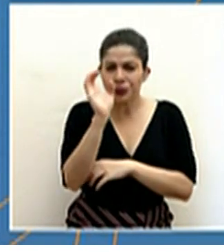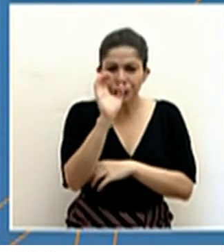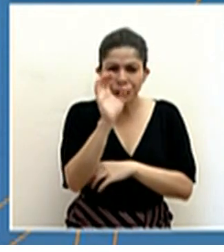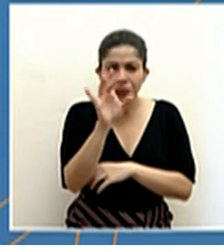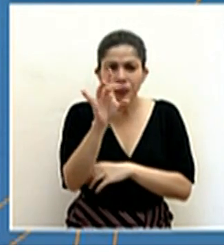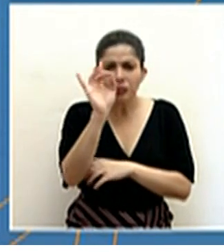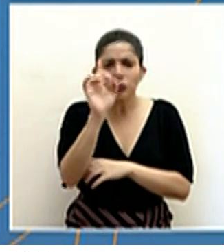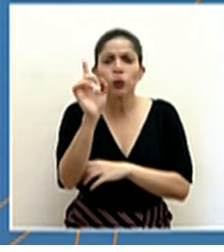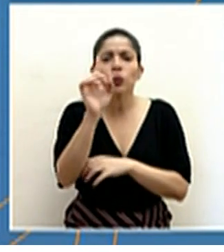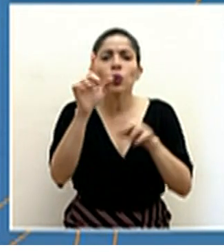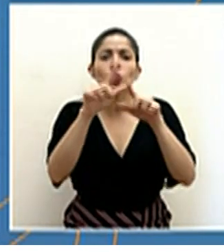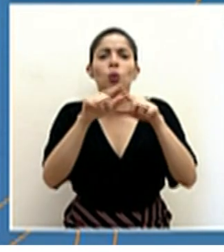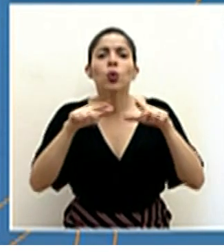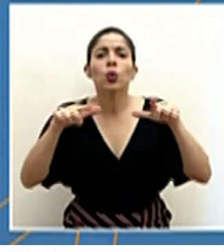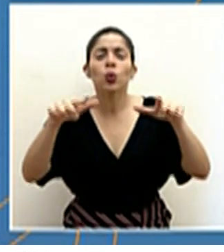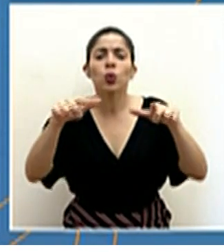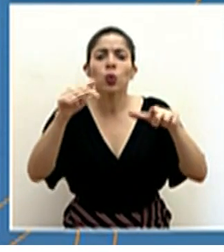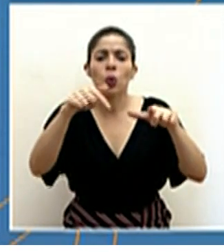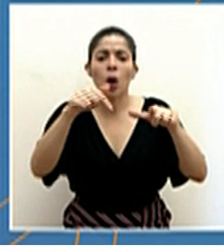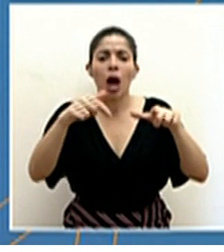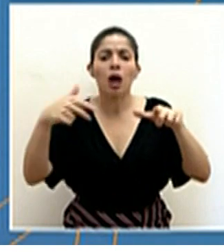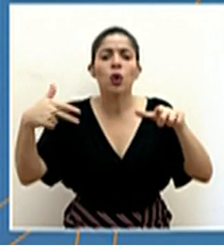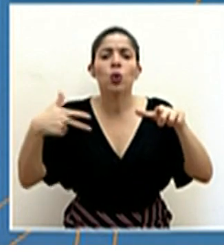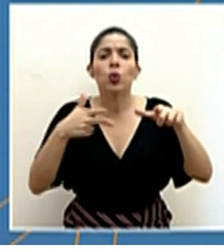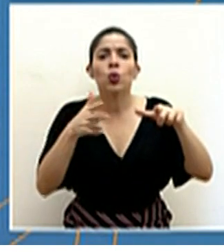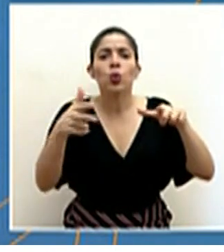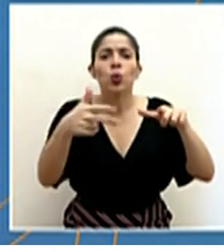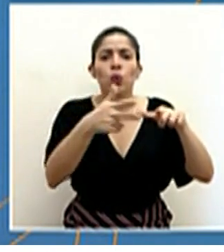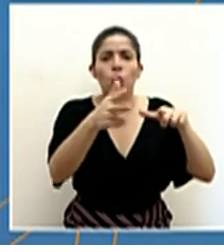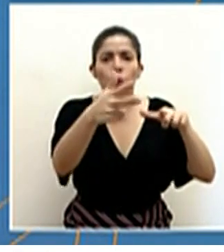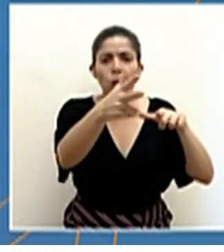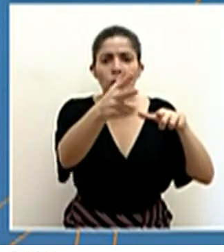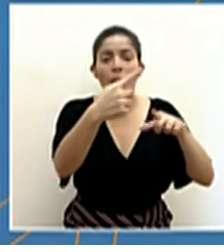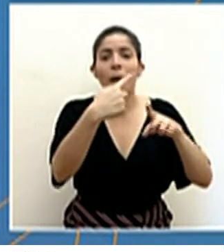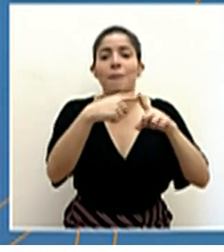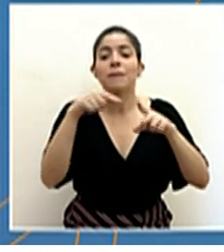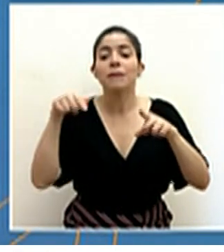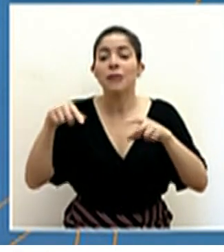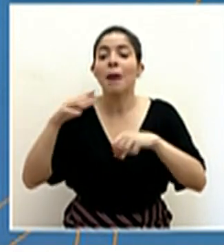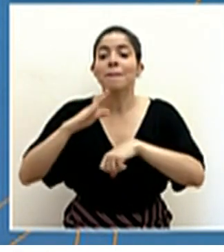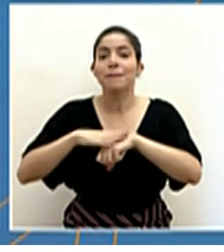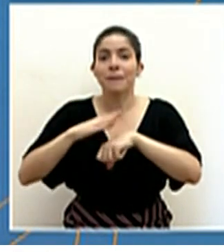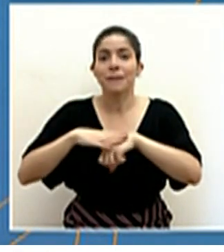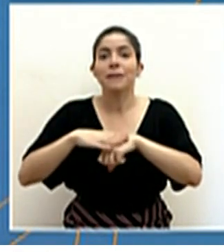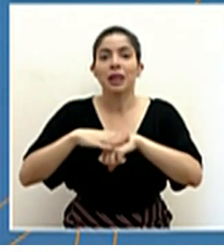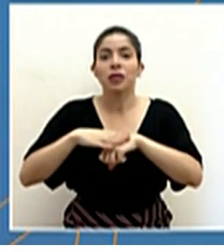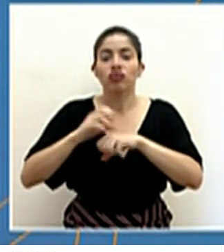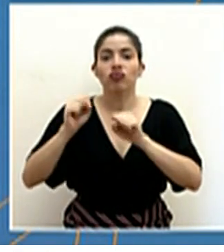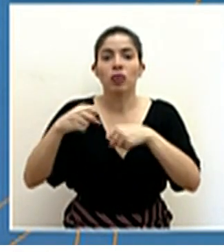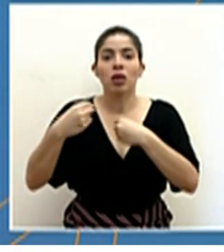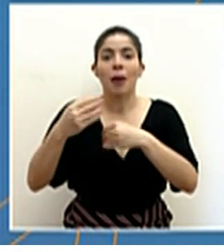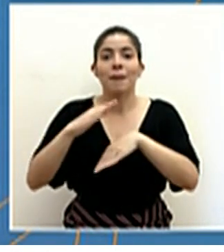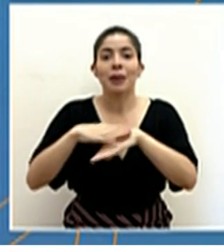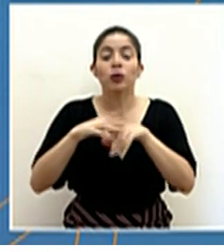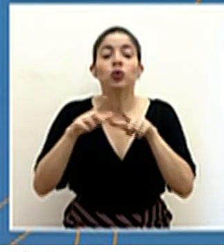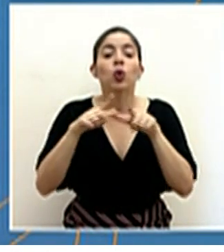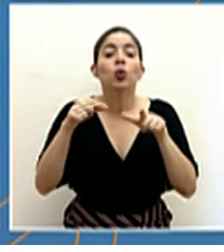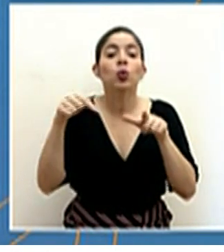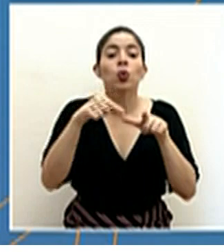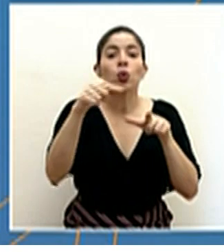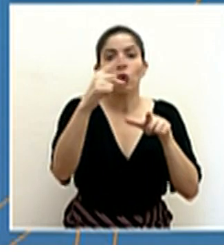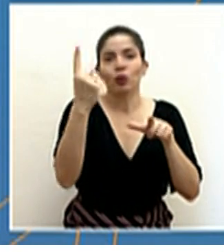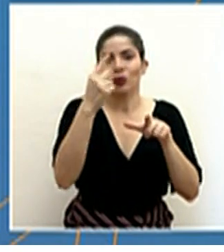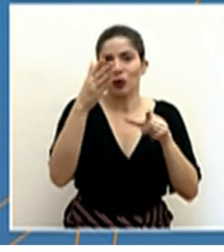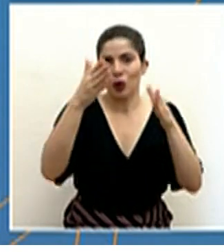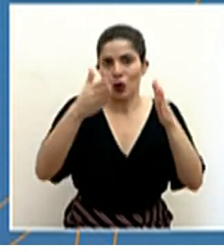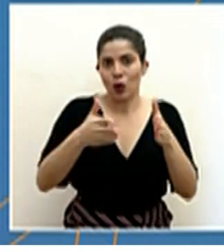las áreas en las que se puede, las rutas, perdón, y las áreas en las que se puede movilizar el equipo que está autorizado en el país